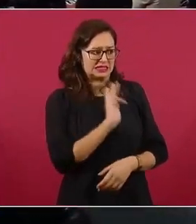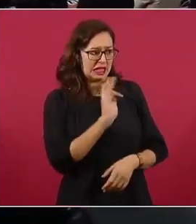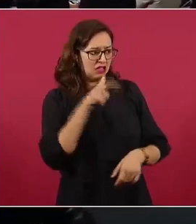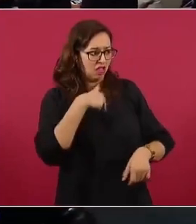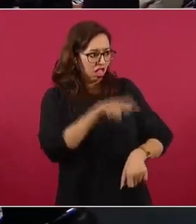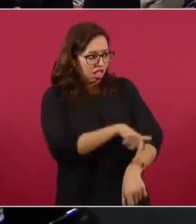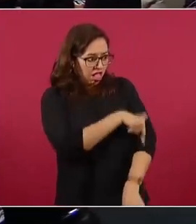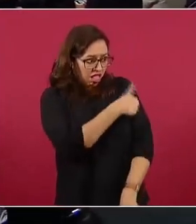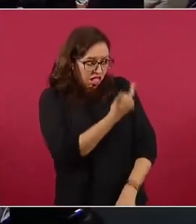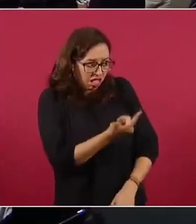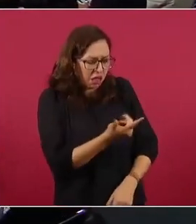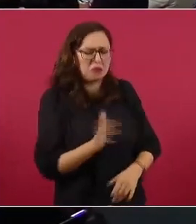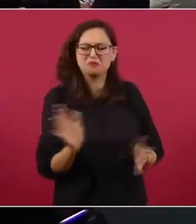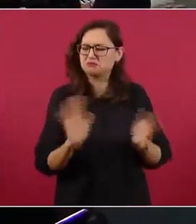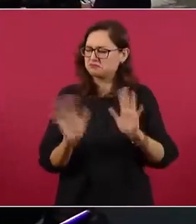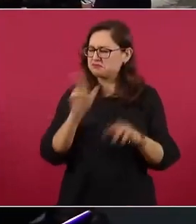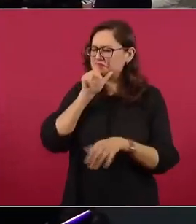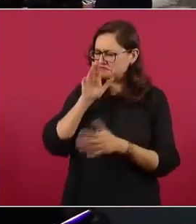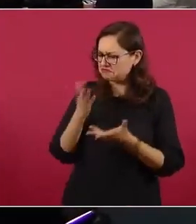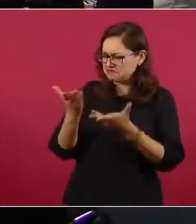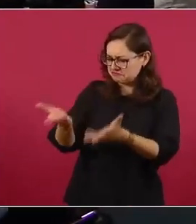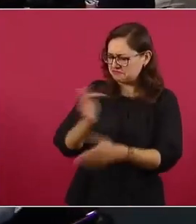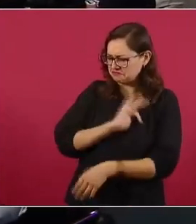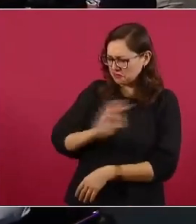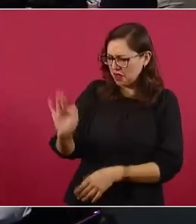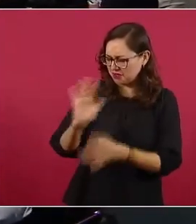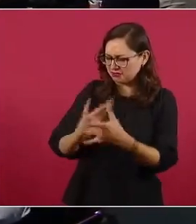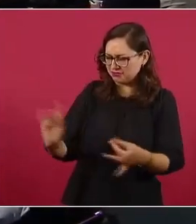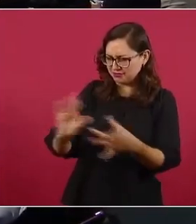presidente. Adelante.